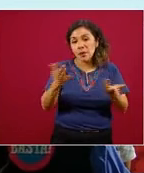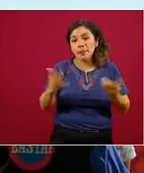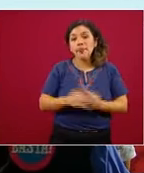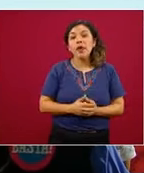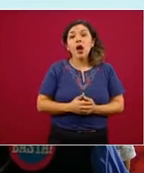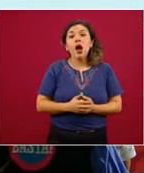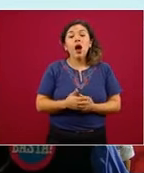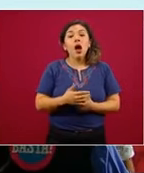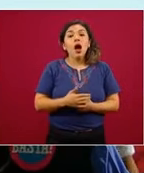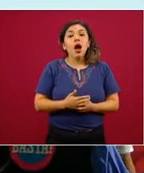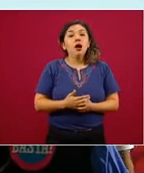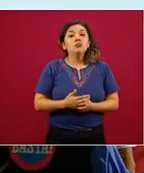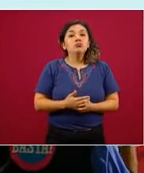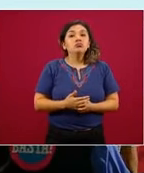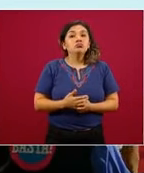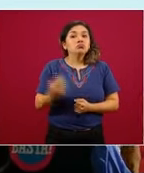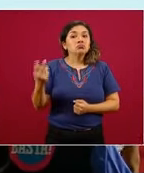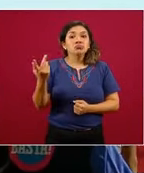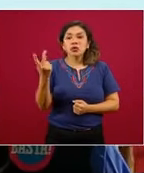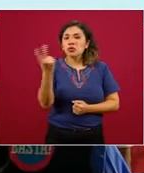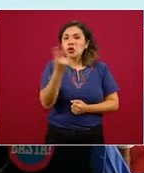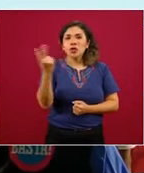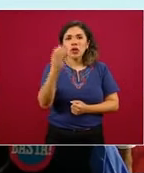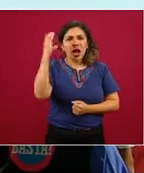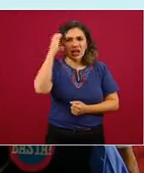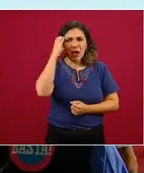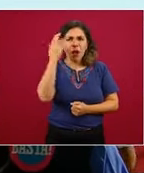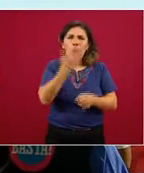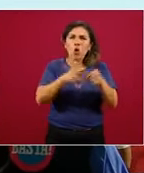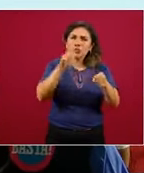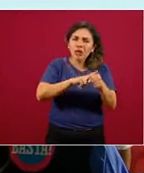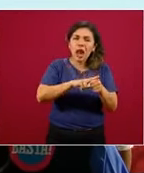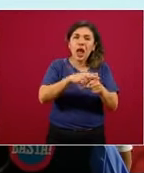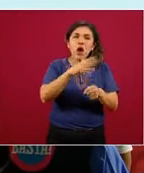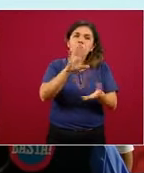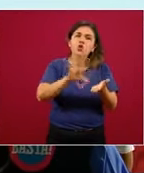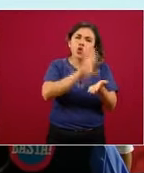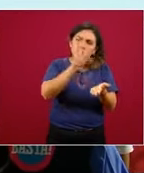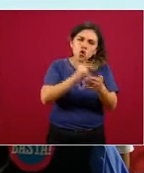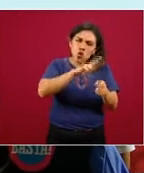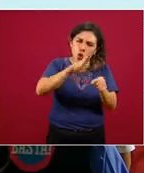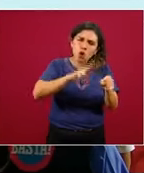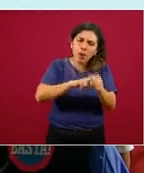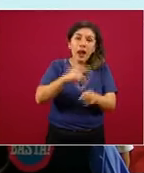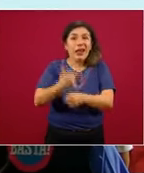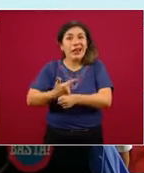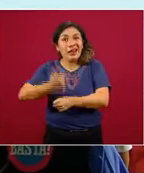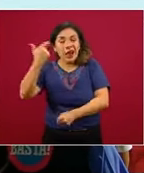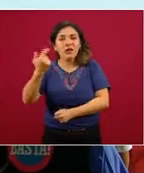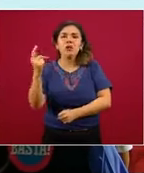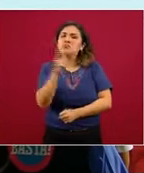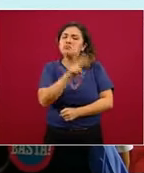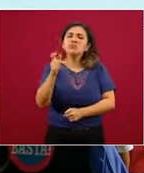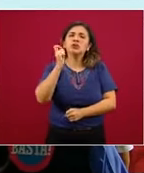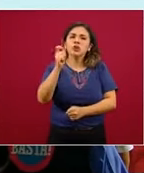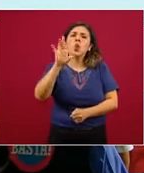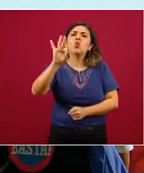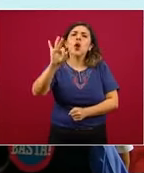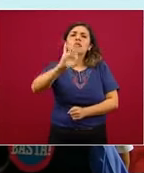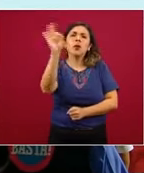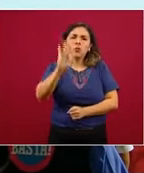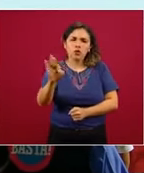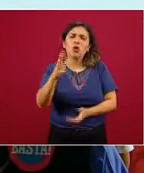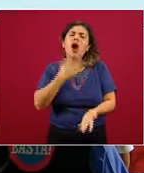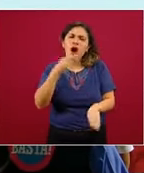La ocupación prácticamente en ambos tipos de camas está alrededor del 40%, lo cual todavía generaría una buena capacidad